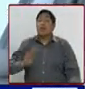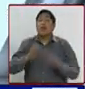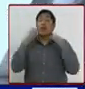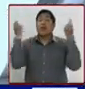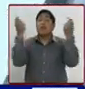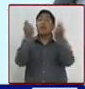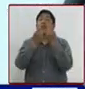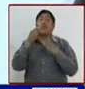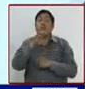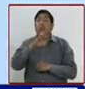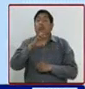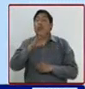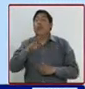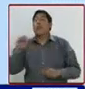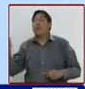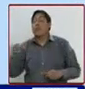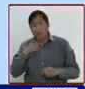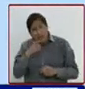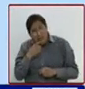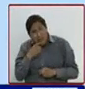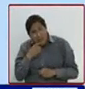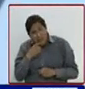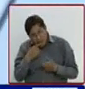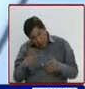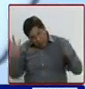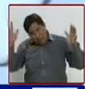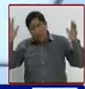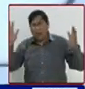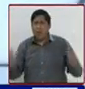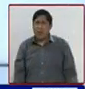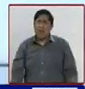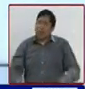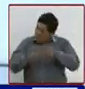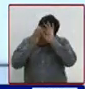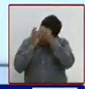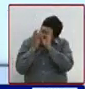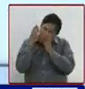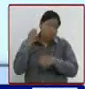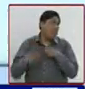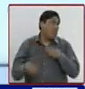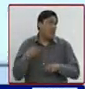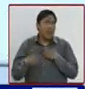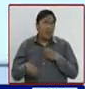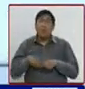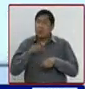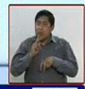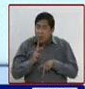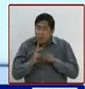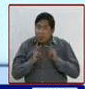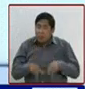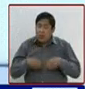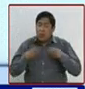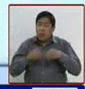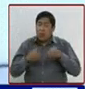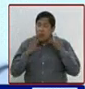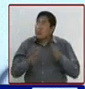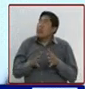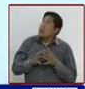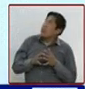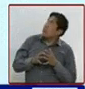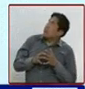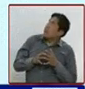Este reportero está pidiendo a las autoridades que den de una vez por todas solución a este problema, ya que los transeúntes y los comerciantes del